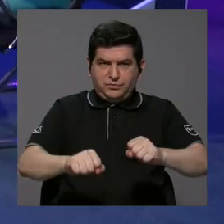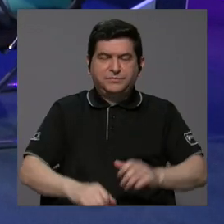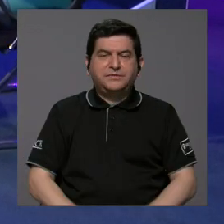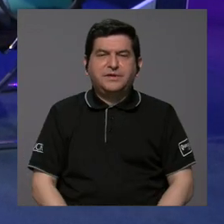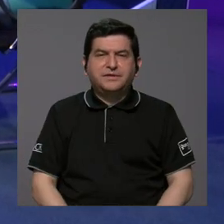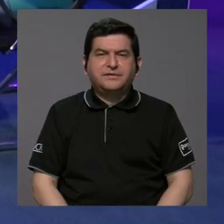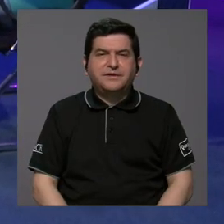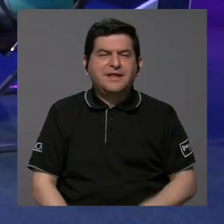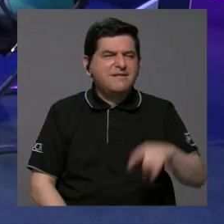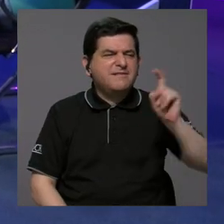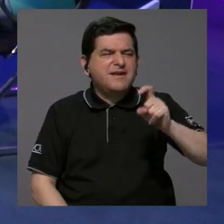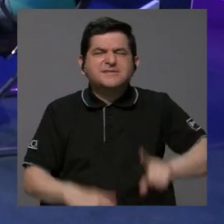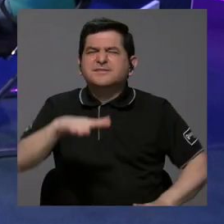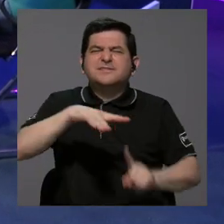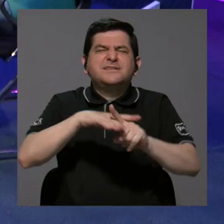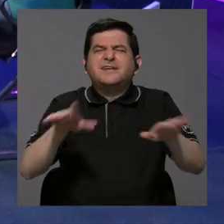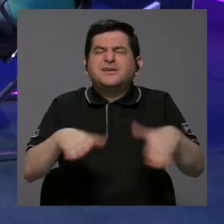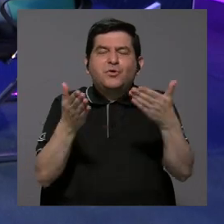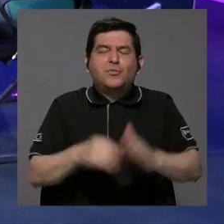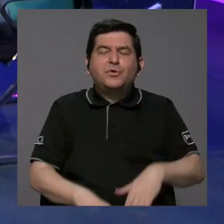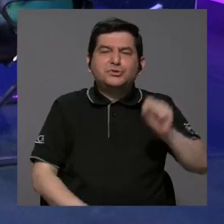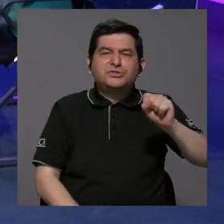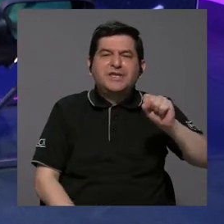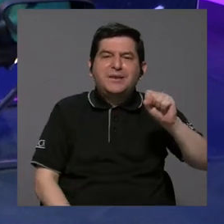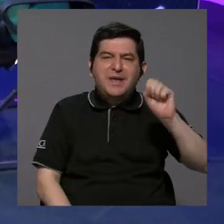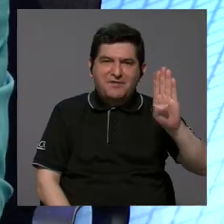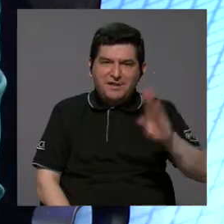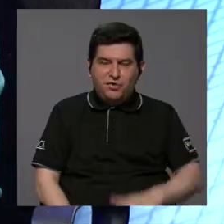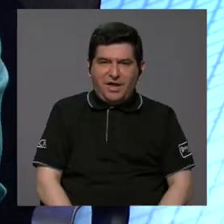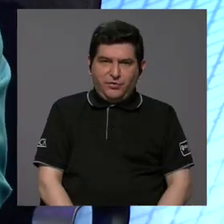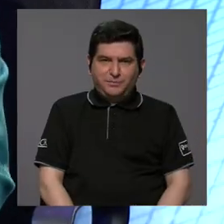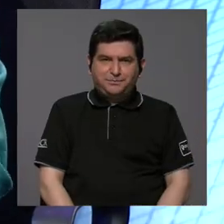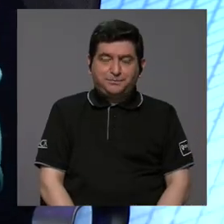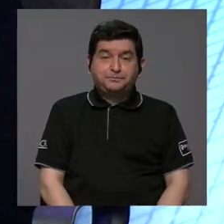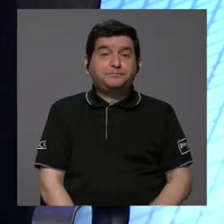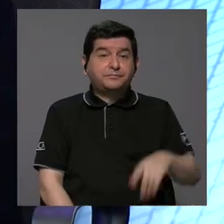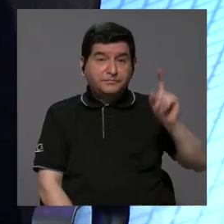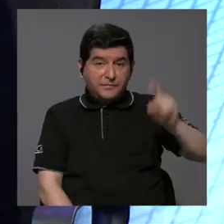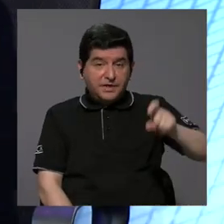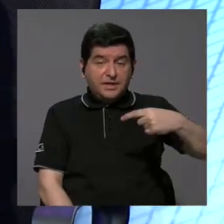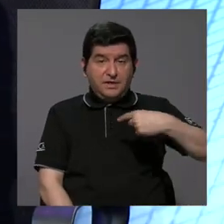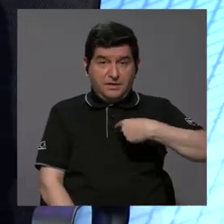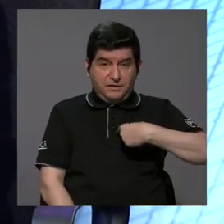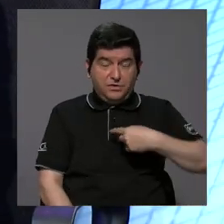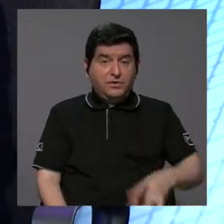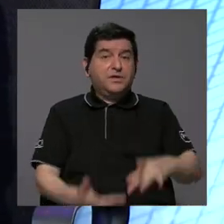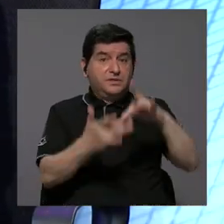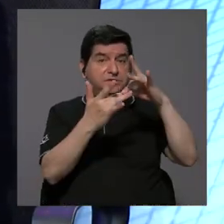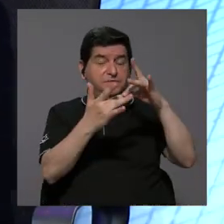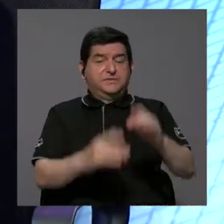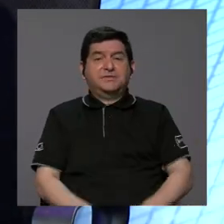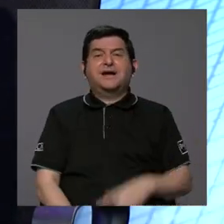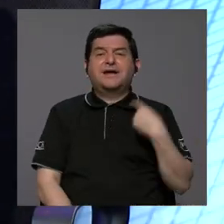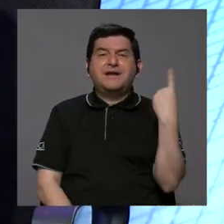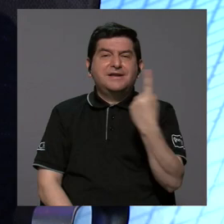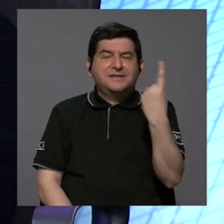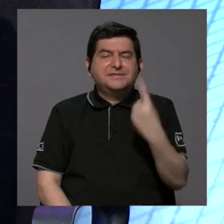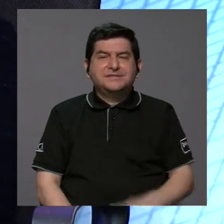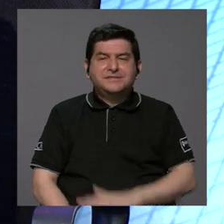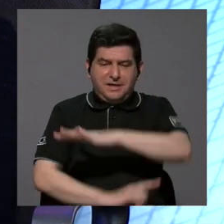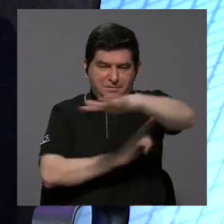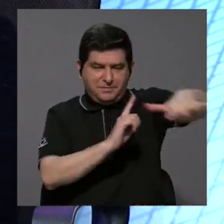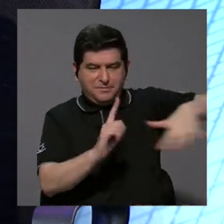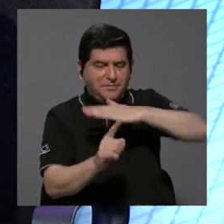surge Esa esa necesidad en Silvia altodano bueno la necesidad en mí particularmente es que yo siempre he estado